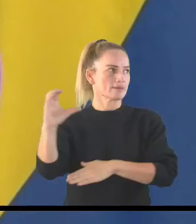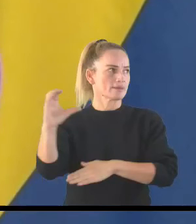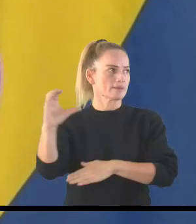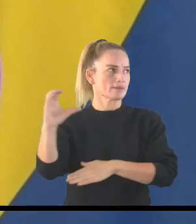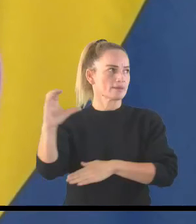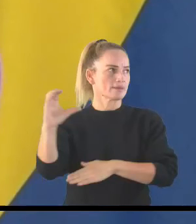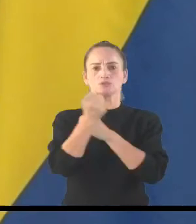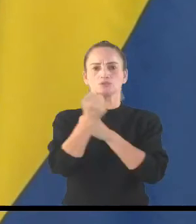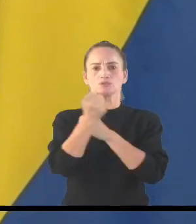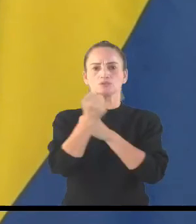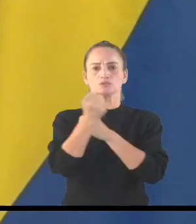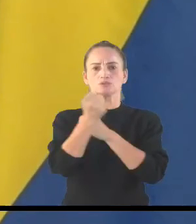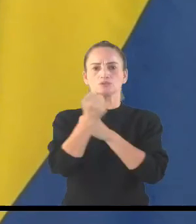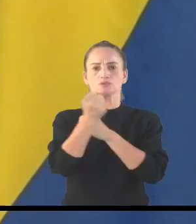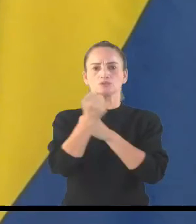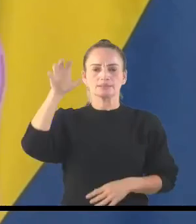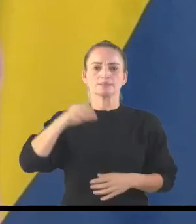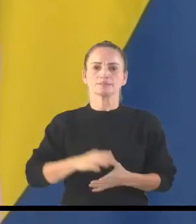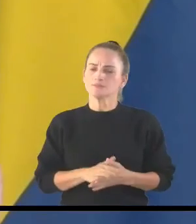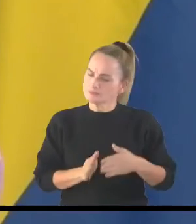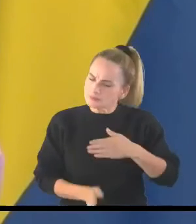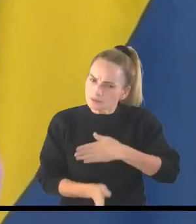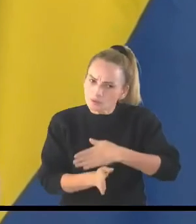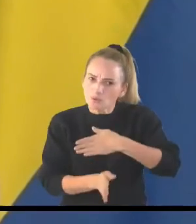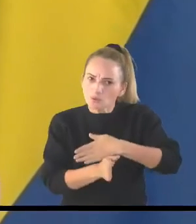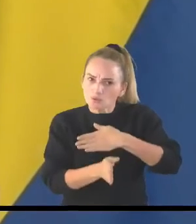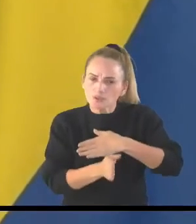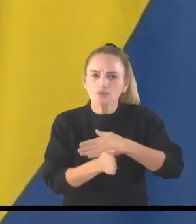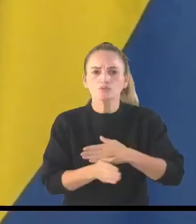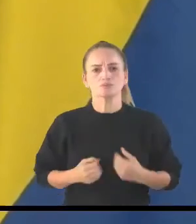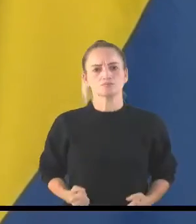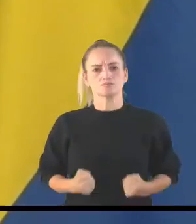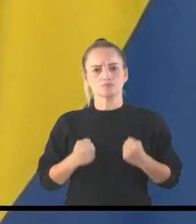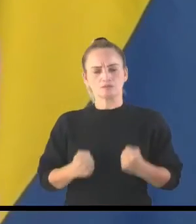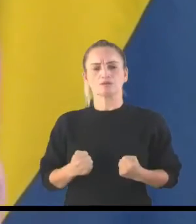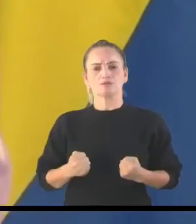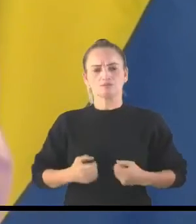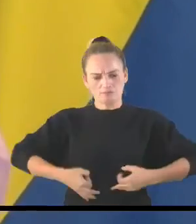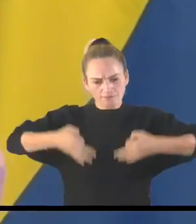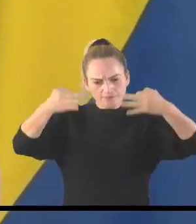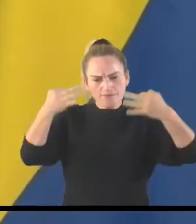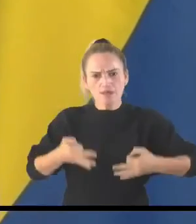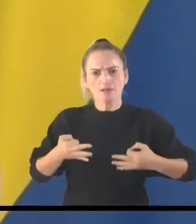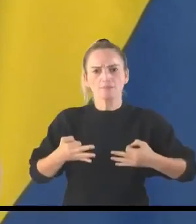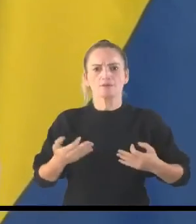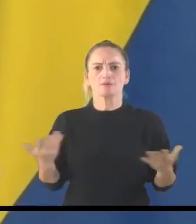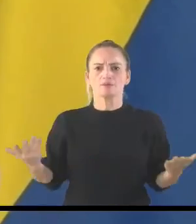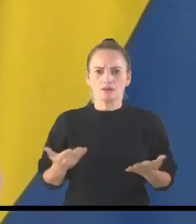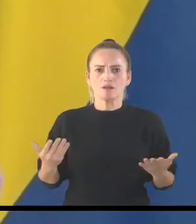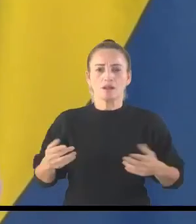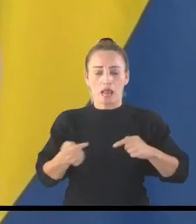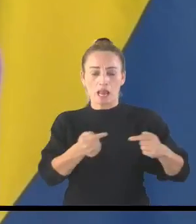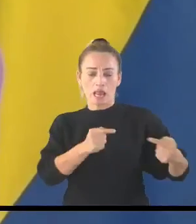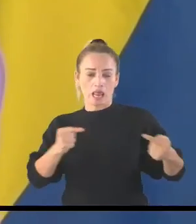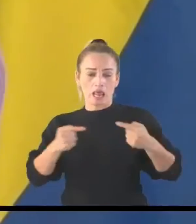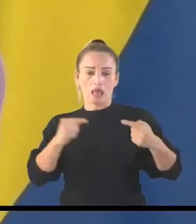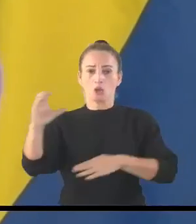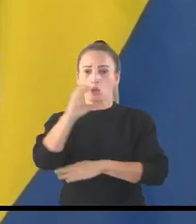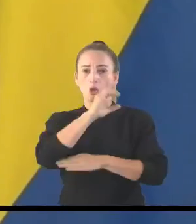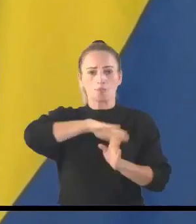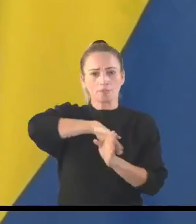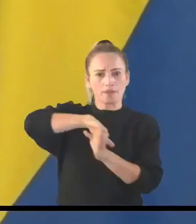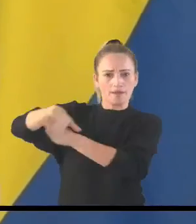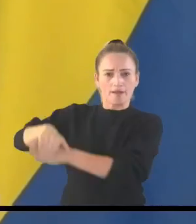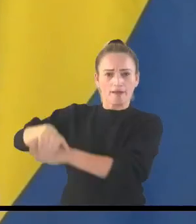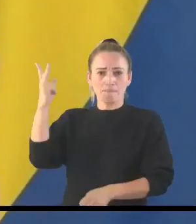justicia social de este país. Seguimos caminando firme por detener el conflicto armado